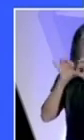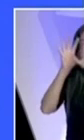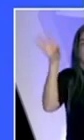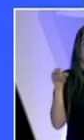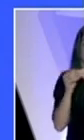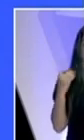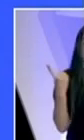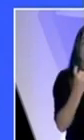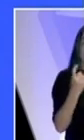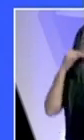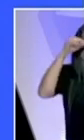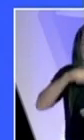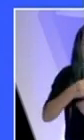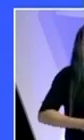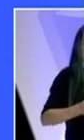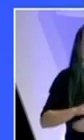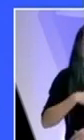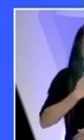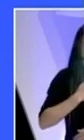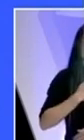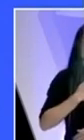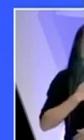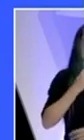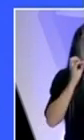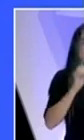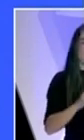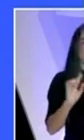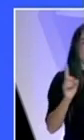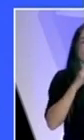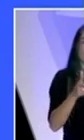consultivos que están previstos para el proyecto de ley y no se discute prácticamente nada.